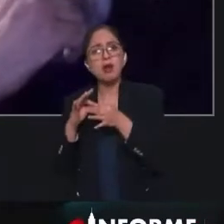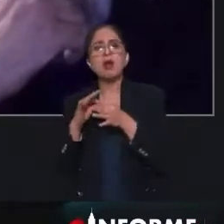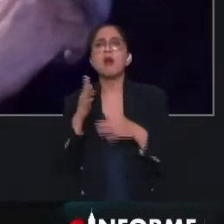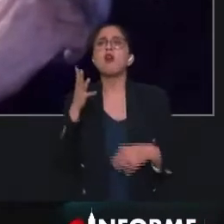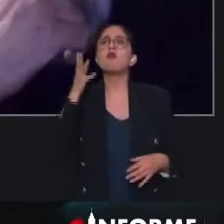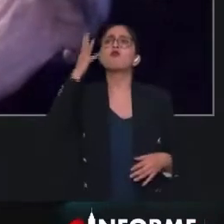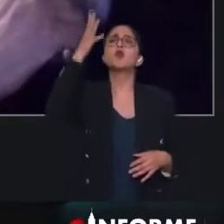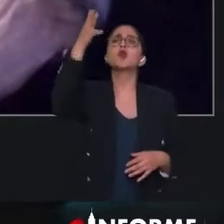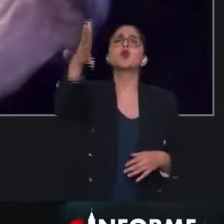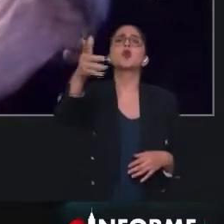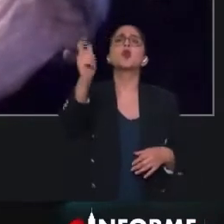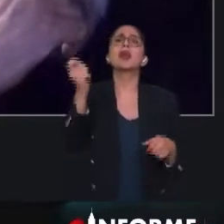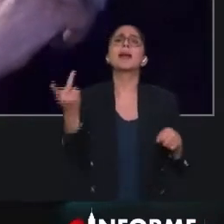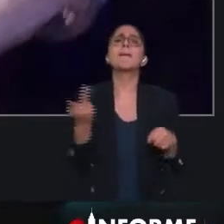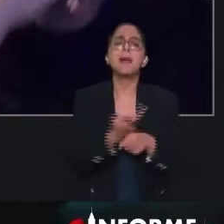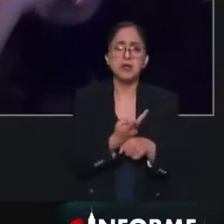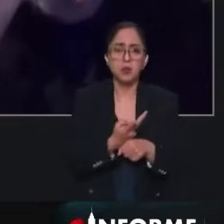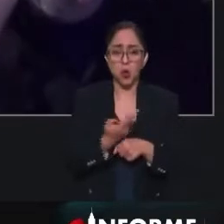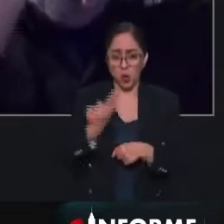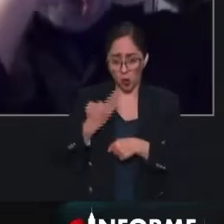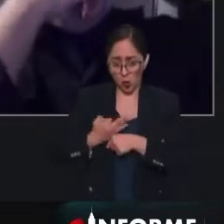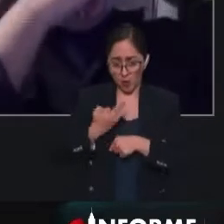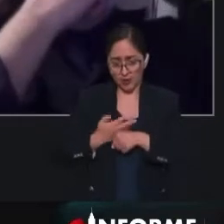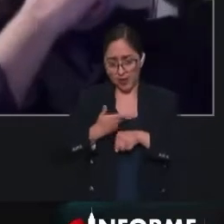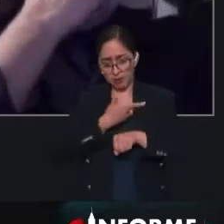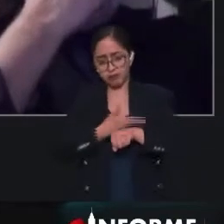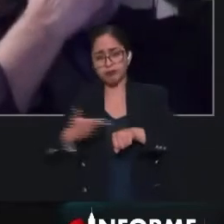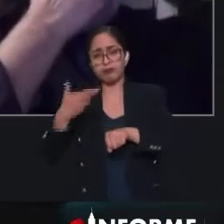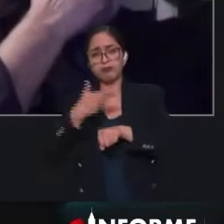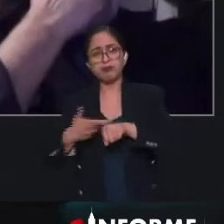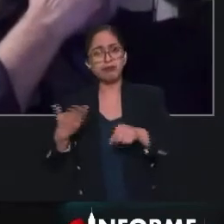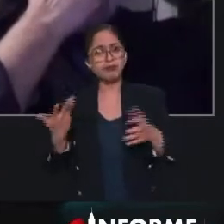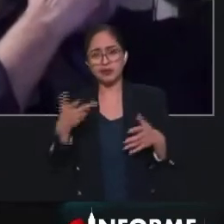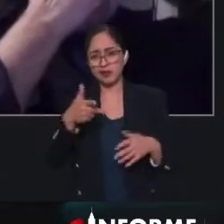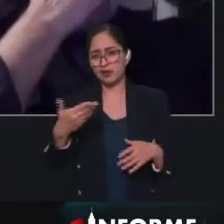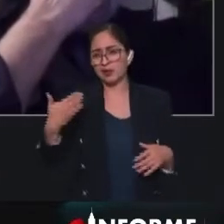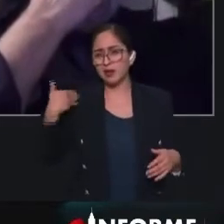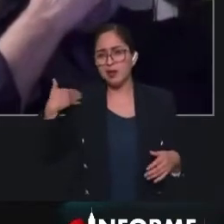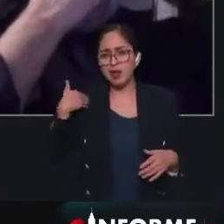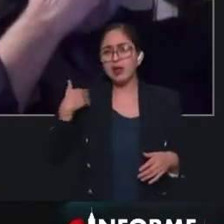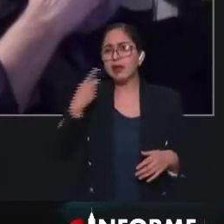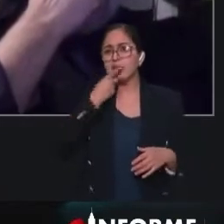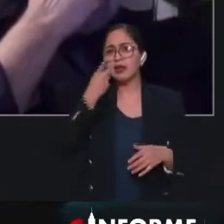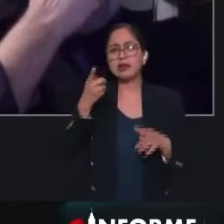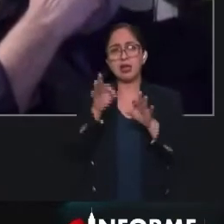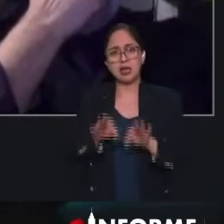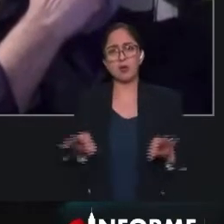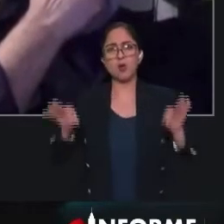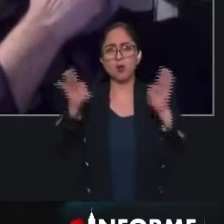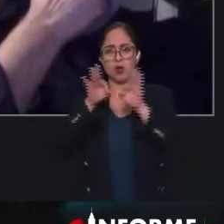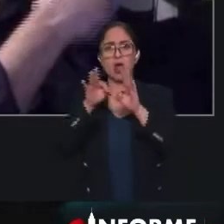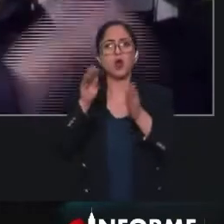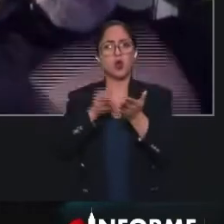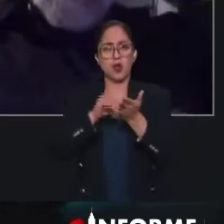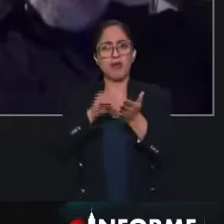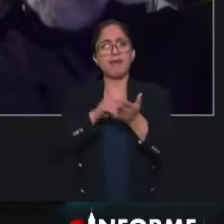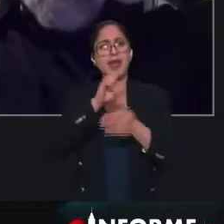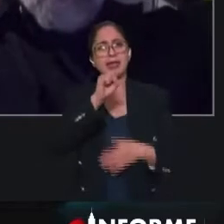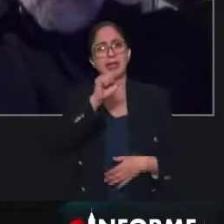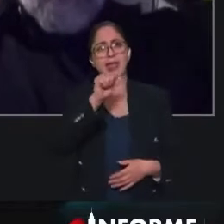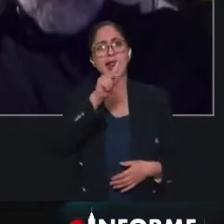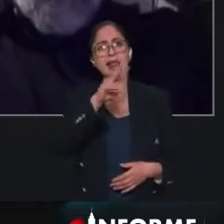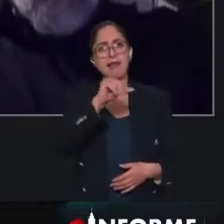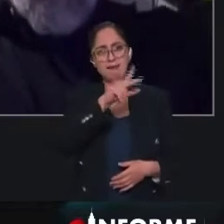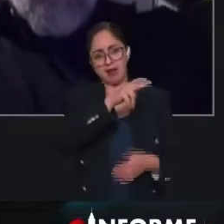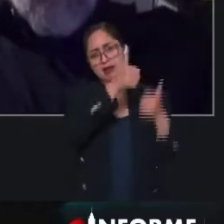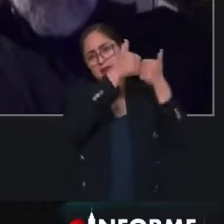vamos y cómo proteger a lo que vamos? Porque decía Pedro Miguel hace unos minutos la importancia de que continúe Saldívar, y va por ahí un